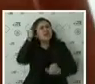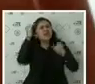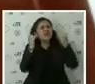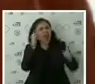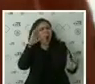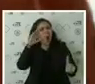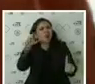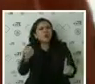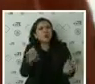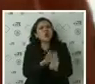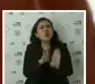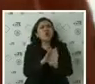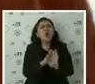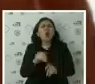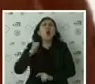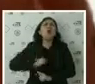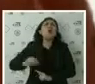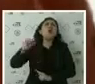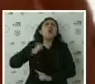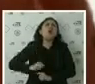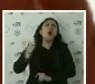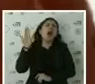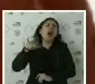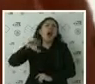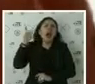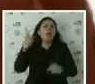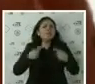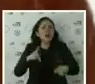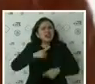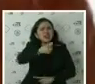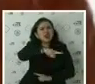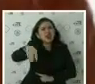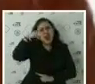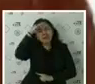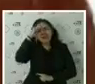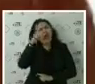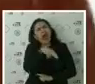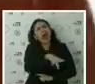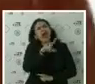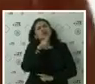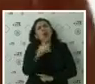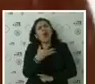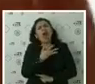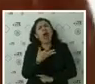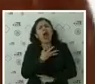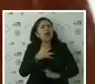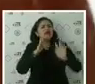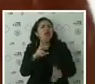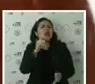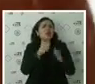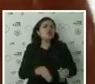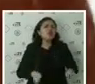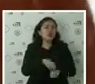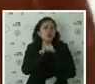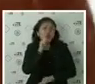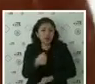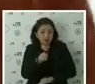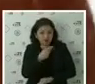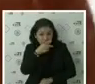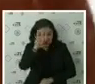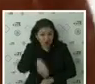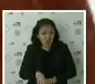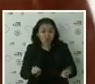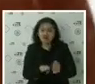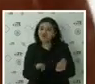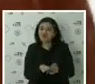porque llegan a ser conceptos muy arcaicos, ¿no? Que la gente cree que ya no existen o que no son importantes. Yo les diría que no, que como